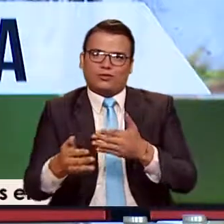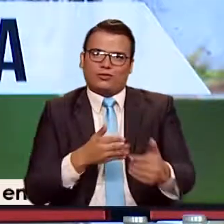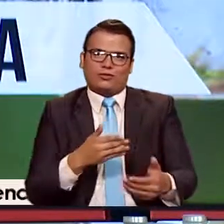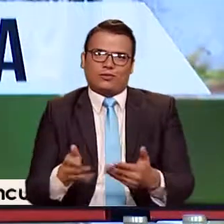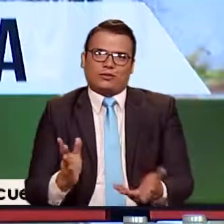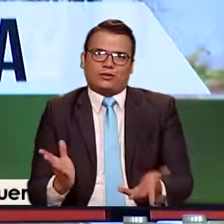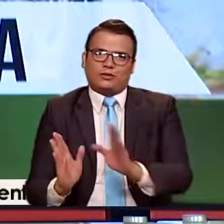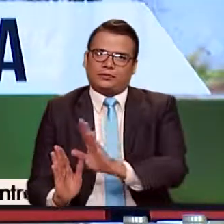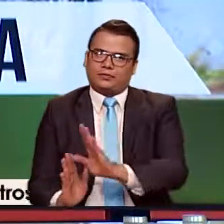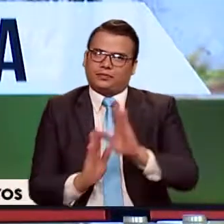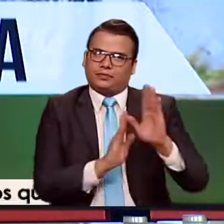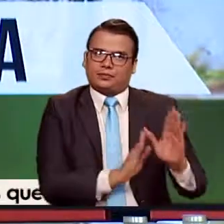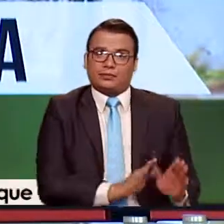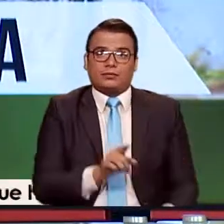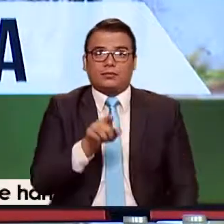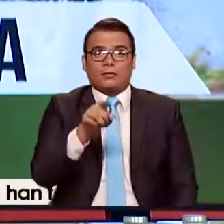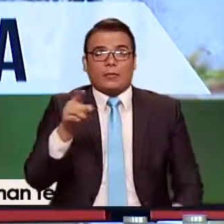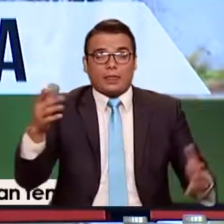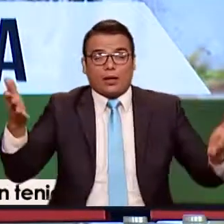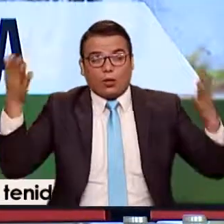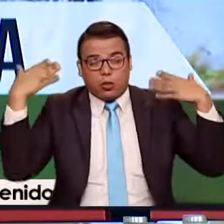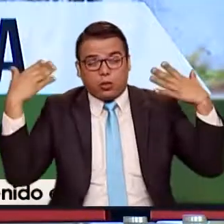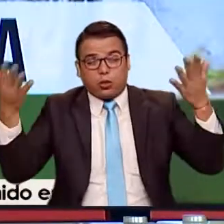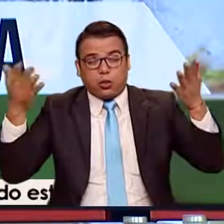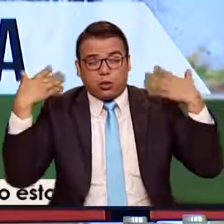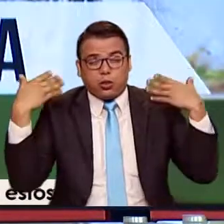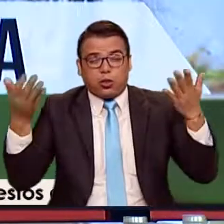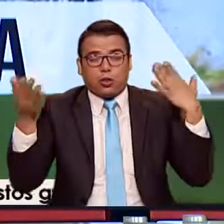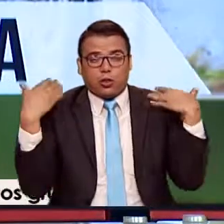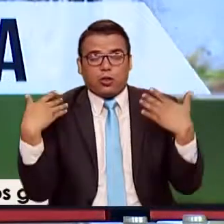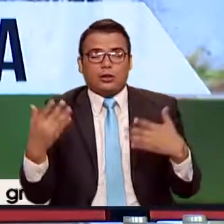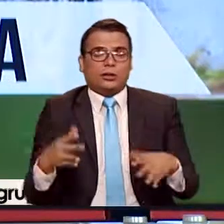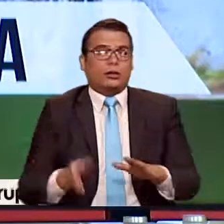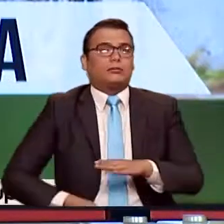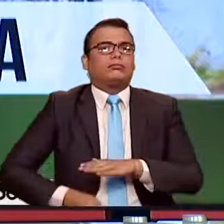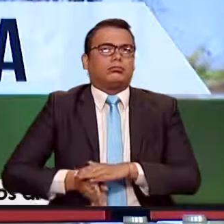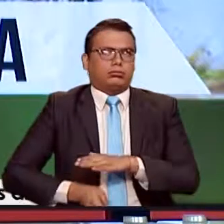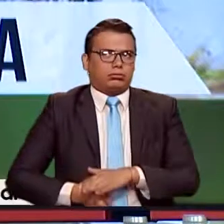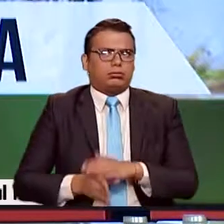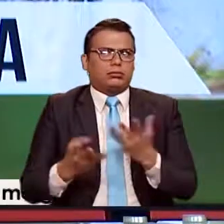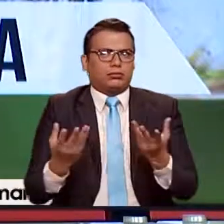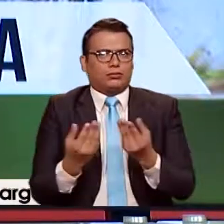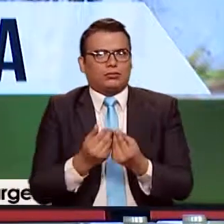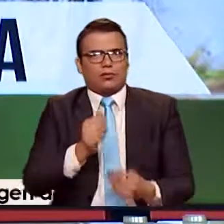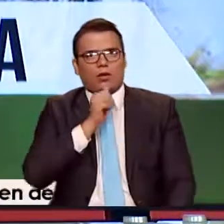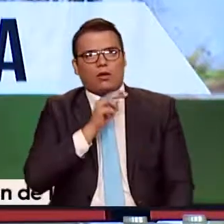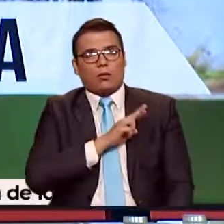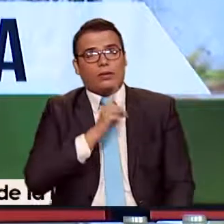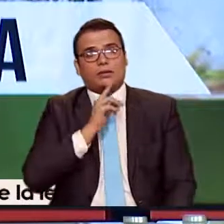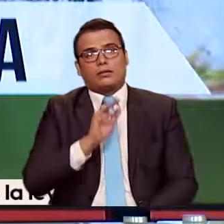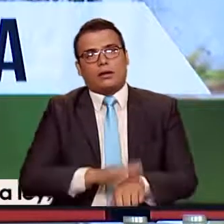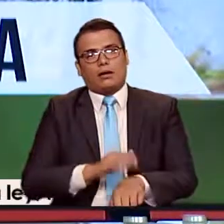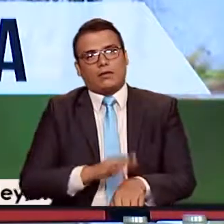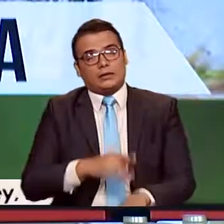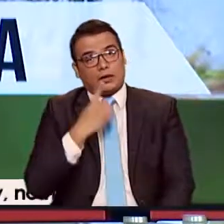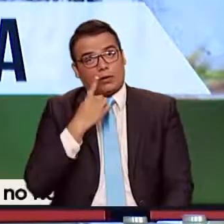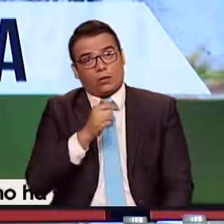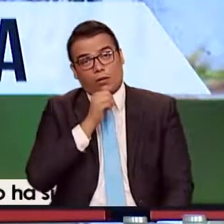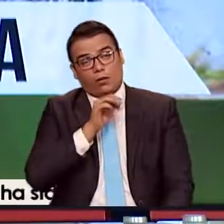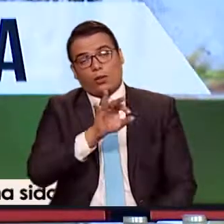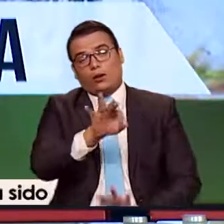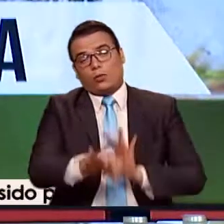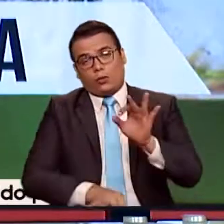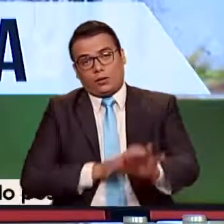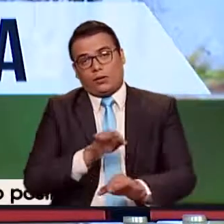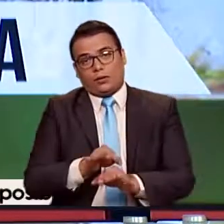en otras noticias la ola de calor se extiende y desde acá vayas en un llamado a todos los vallecaucanos a preservar el agua informe de